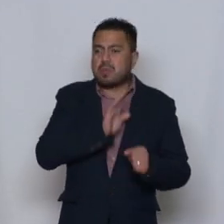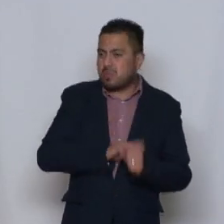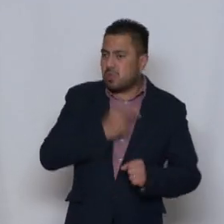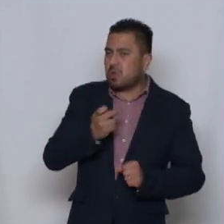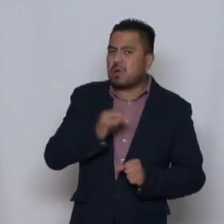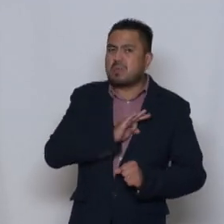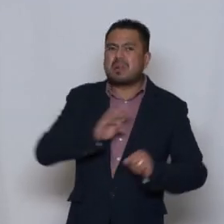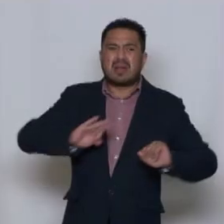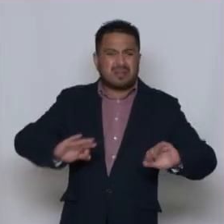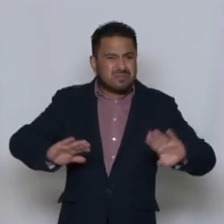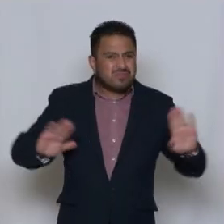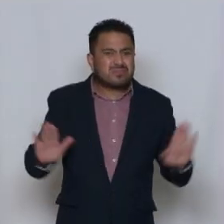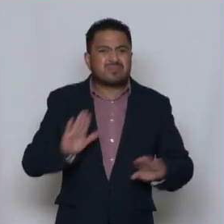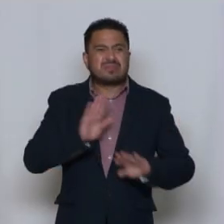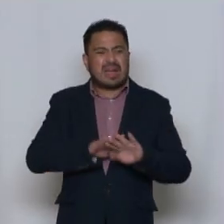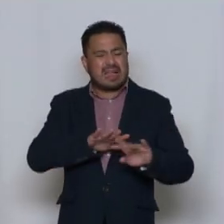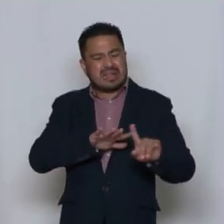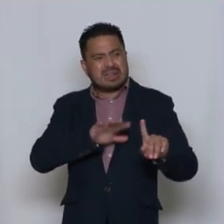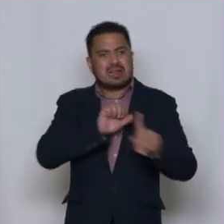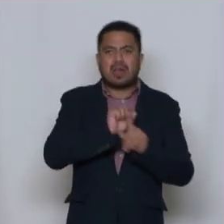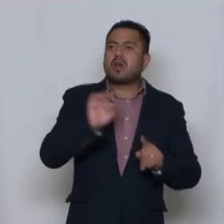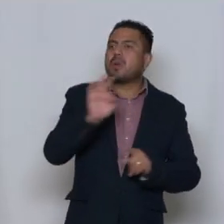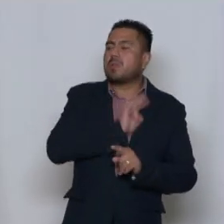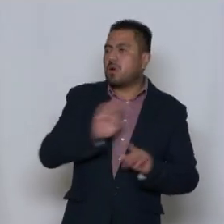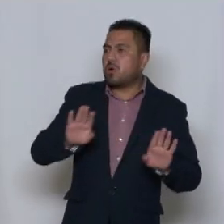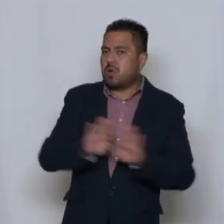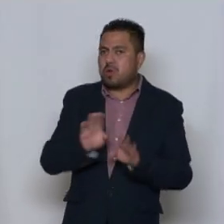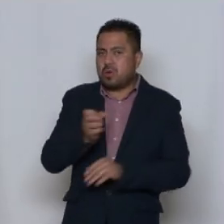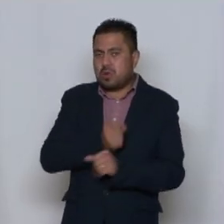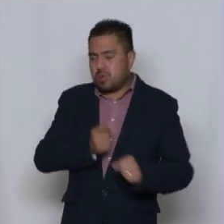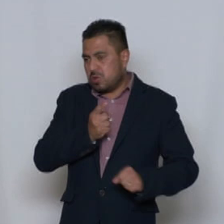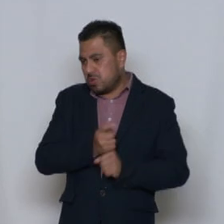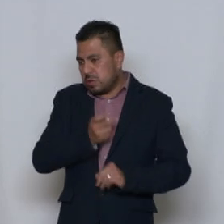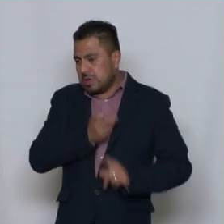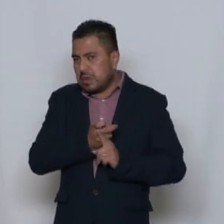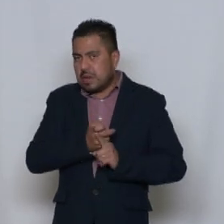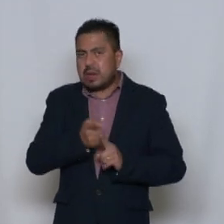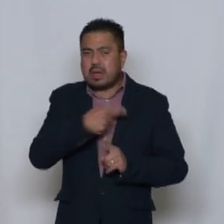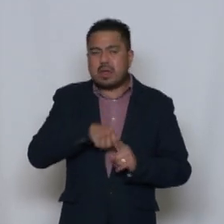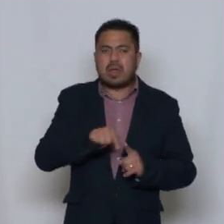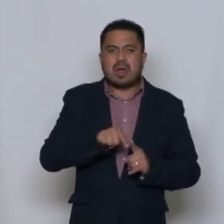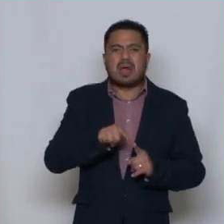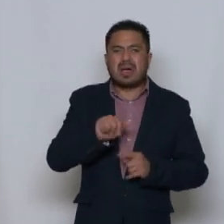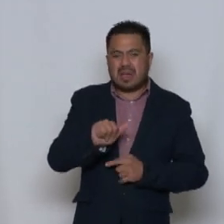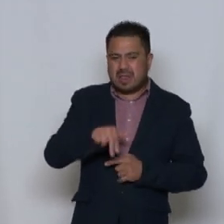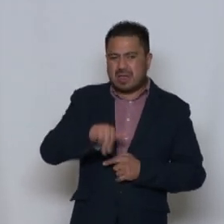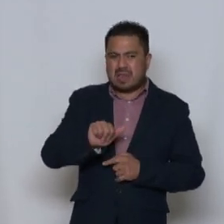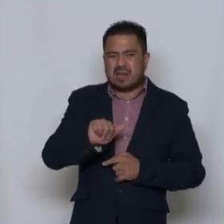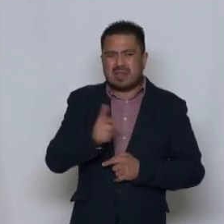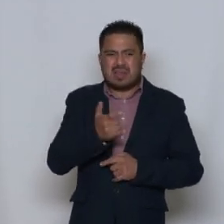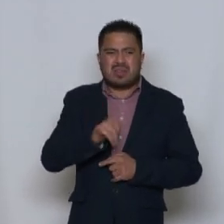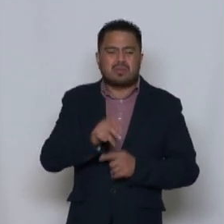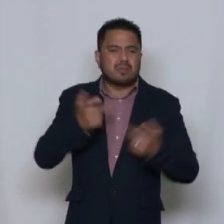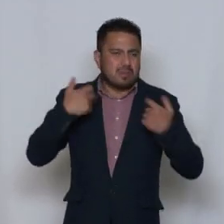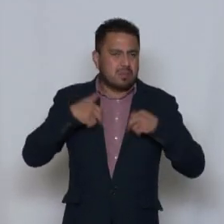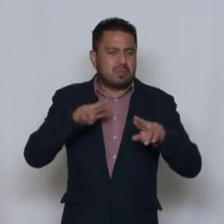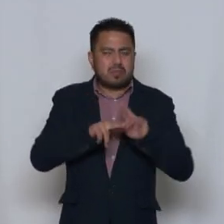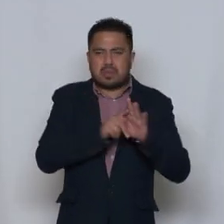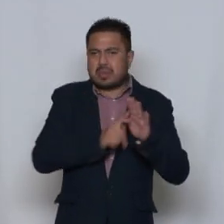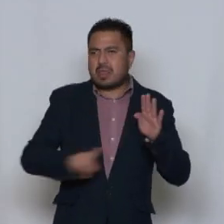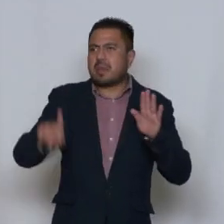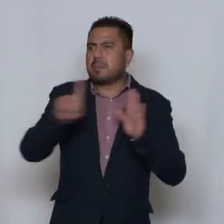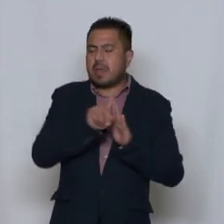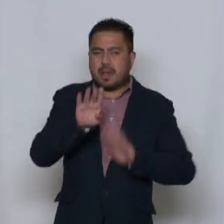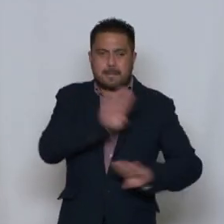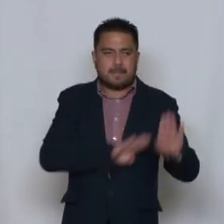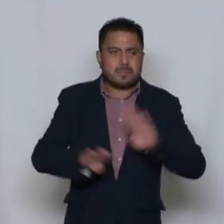puede batir este récord. Y bueno, ¿cómo es posible? Anders Henderström, que es un profesor del Departamento de